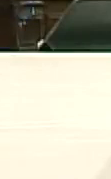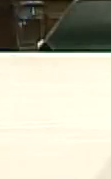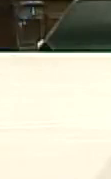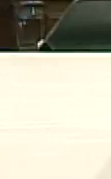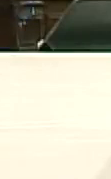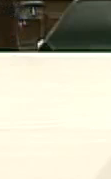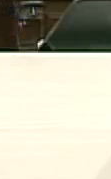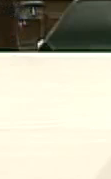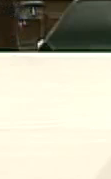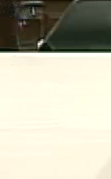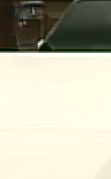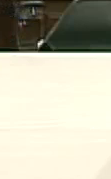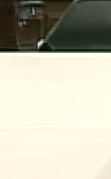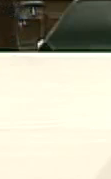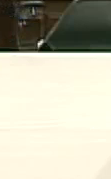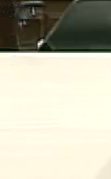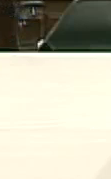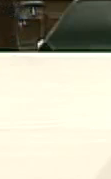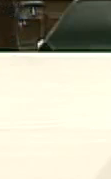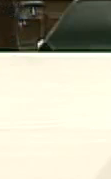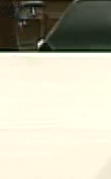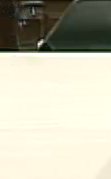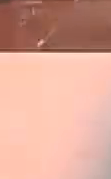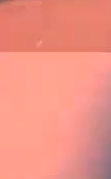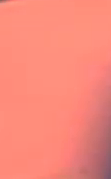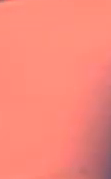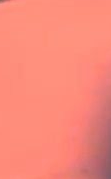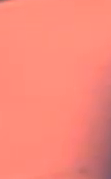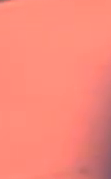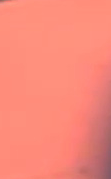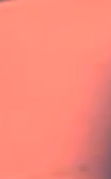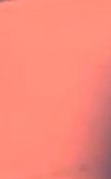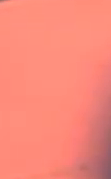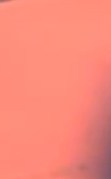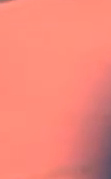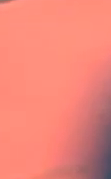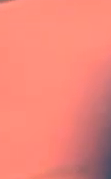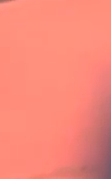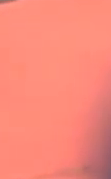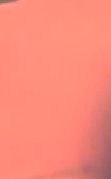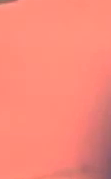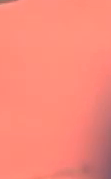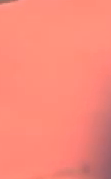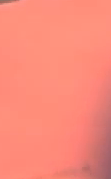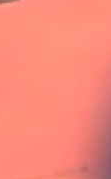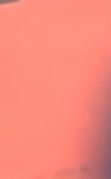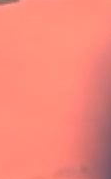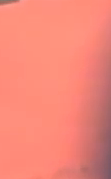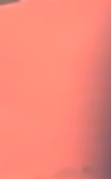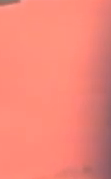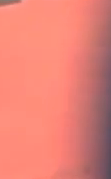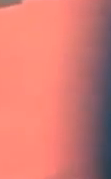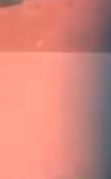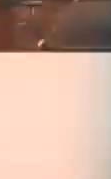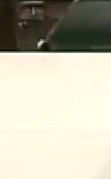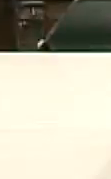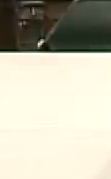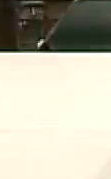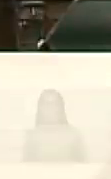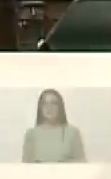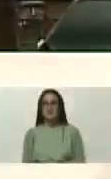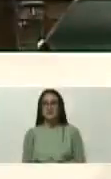financiamiento de la economía comunal, el desarrollo y transferencia de los poderes públicos, de los servicios públicos, de